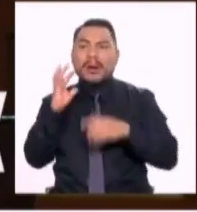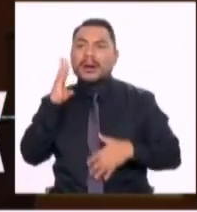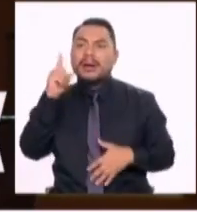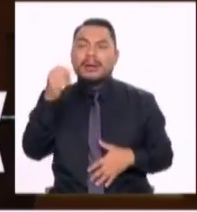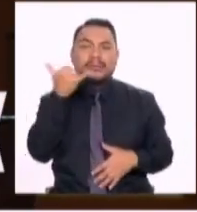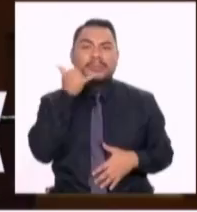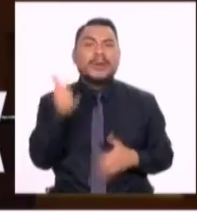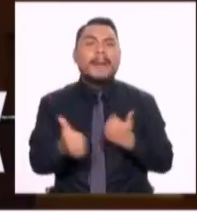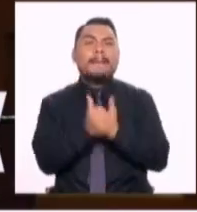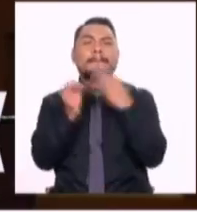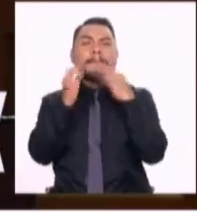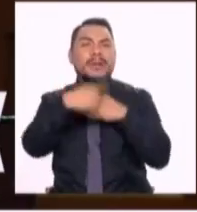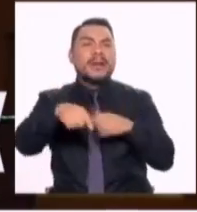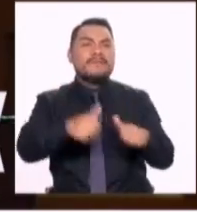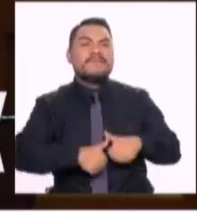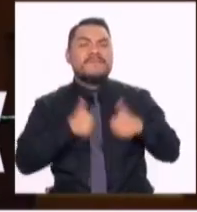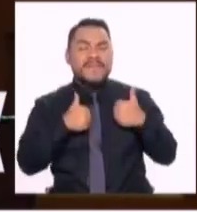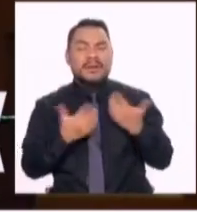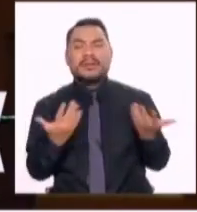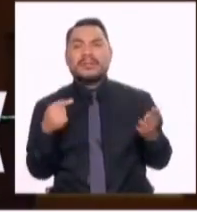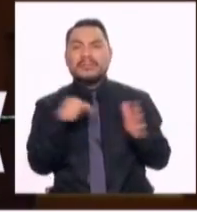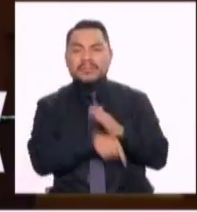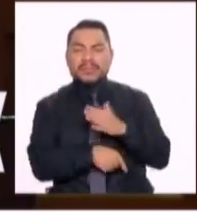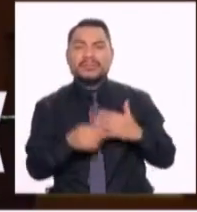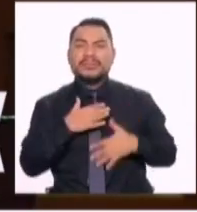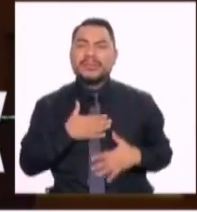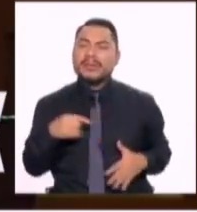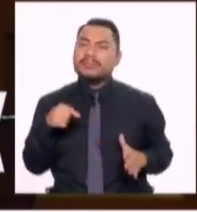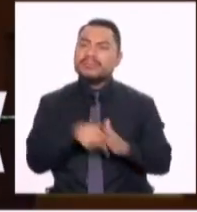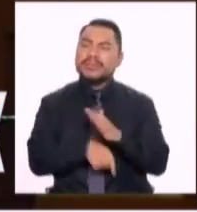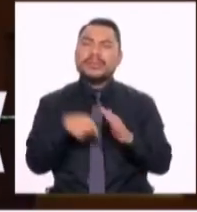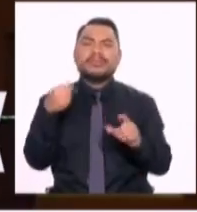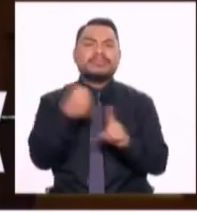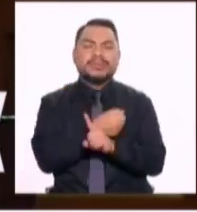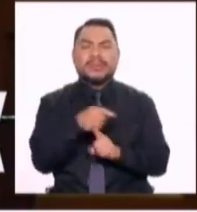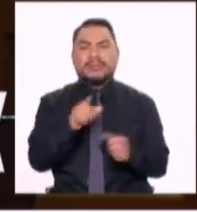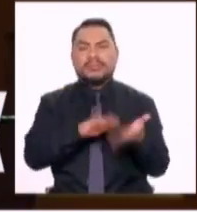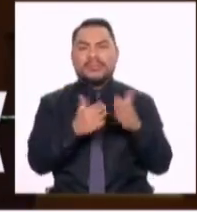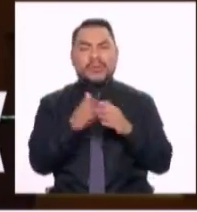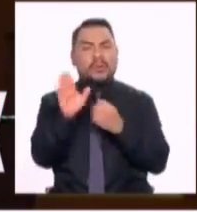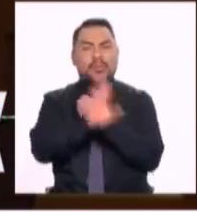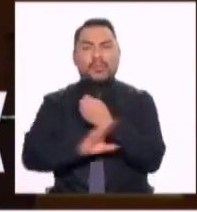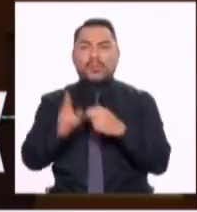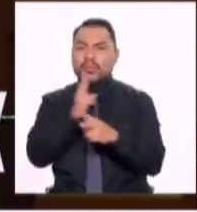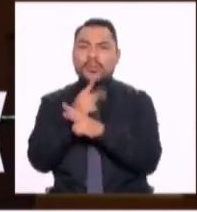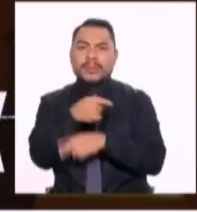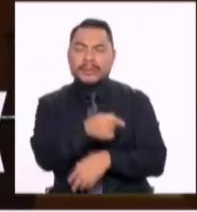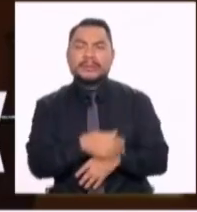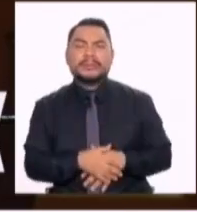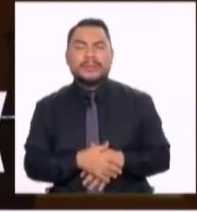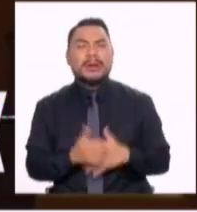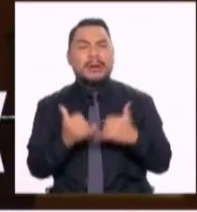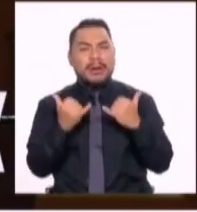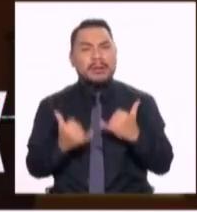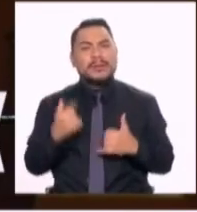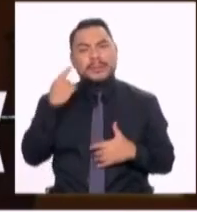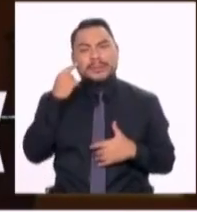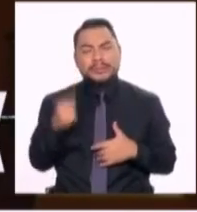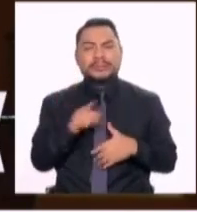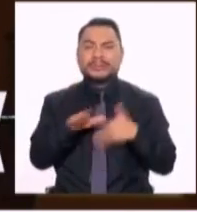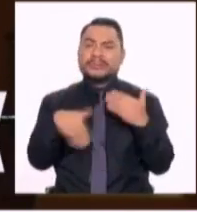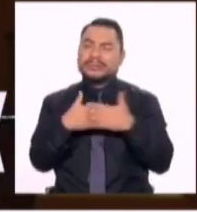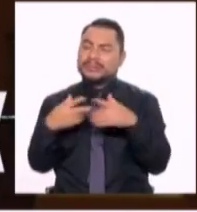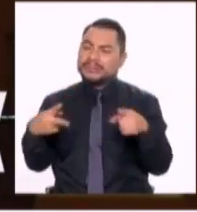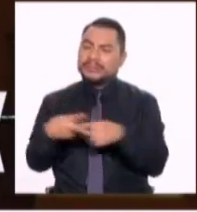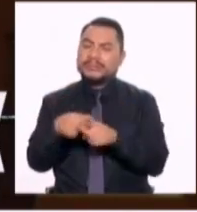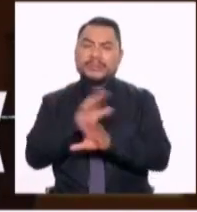Bukele es cómo se hizo cargo de poner fin, ¿no?, a la corrupción